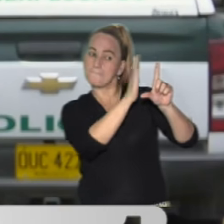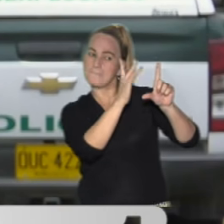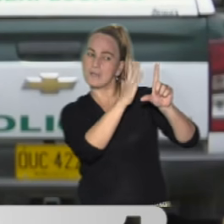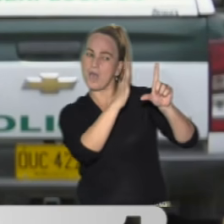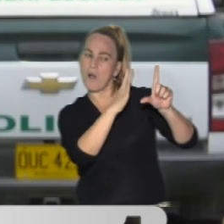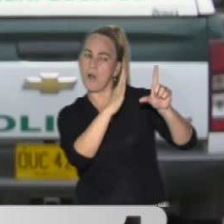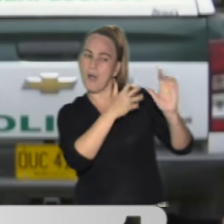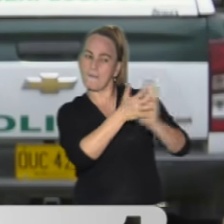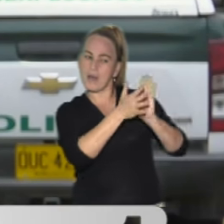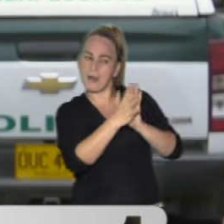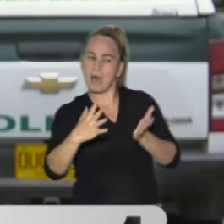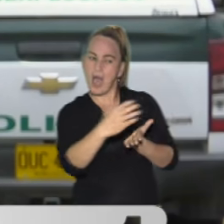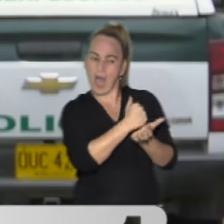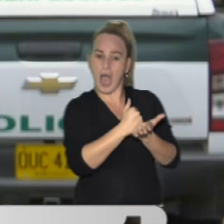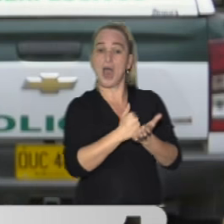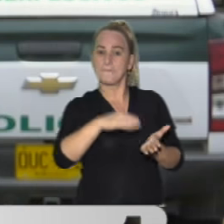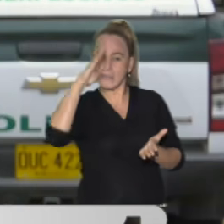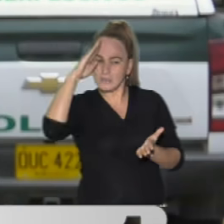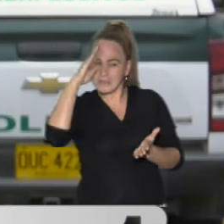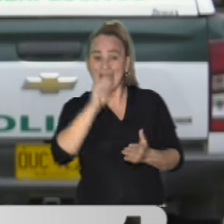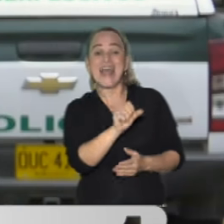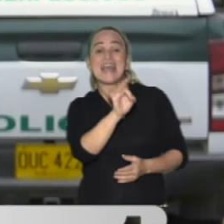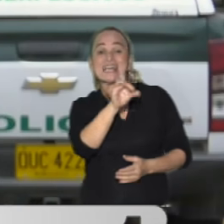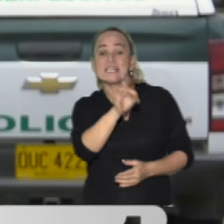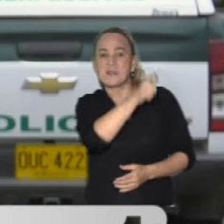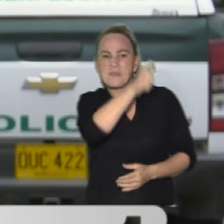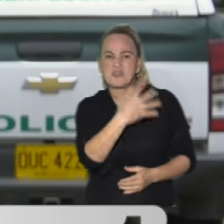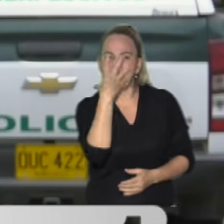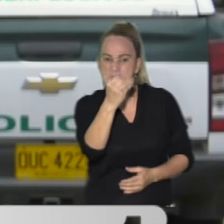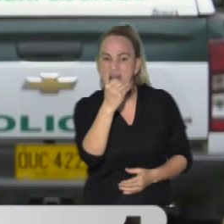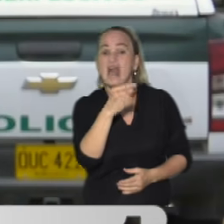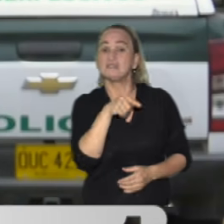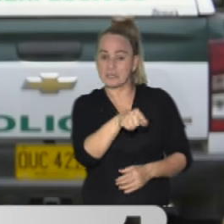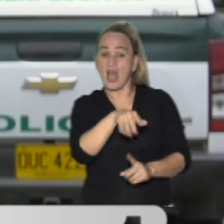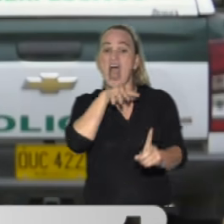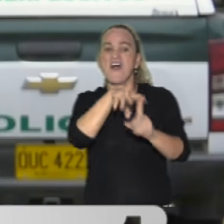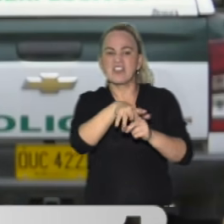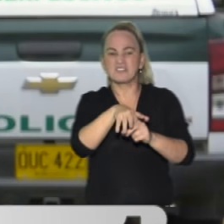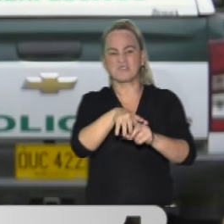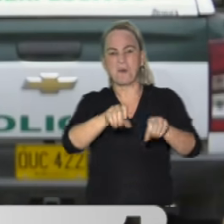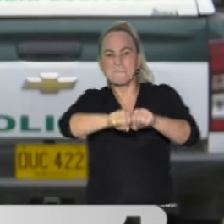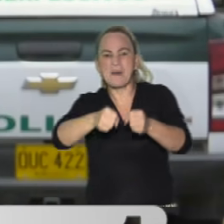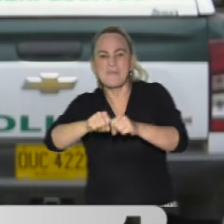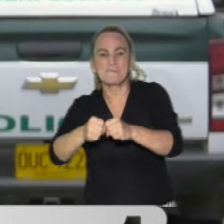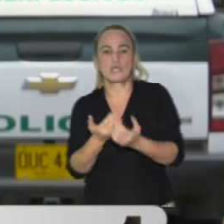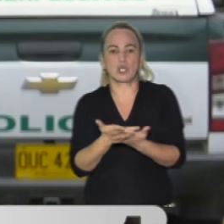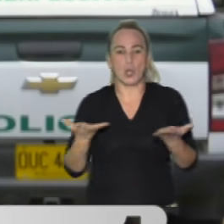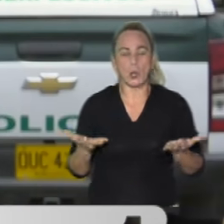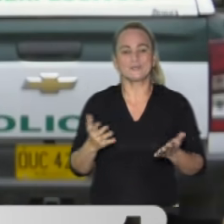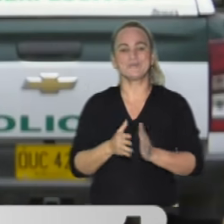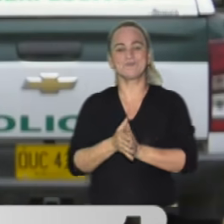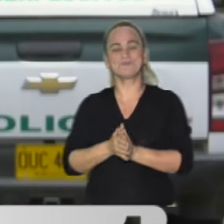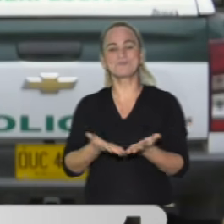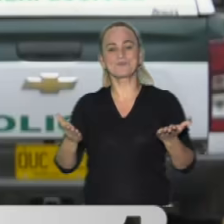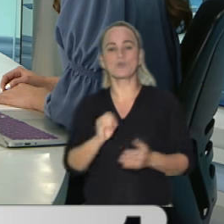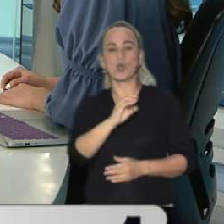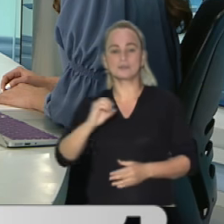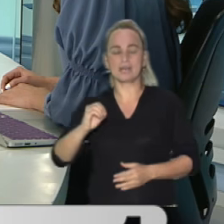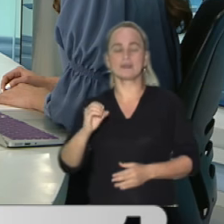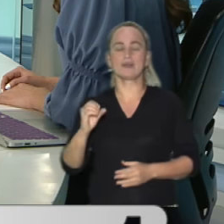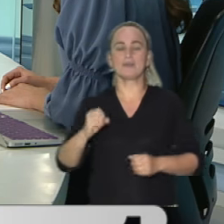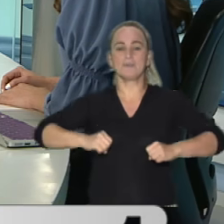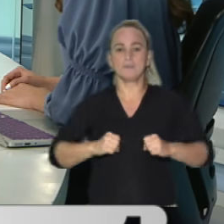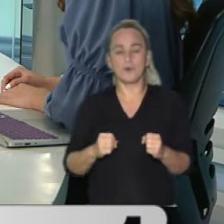videos, grabaciones, para dar con al menos 15 sujetos más que estarían implicados en actos de vandalismo. Me despido desde el occidente de